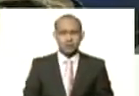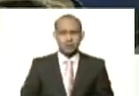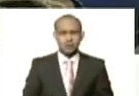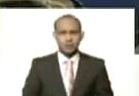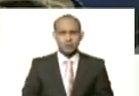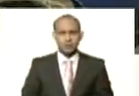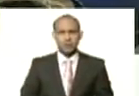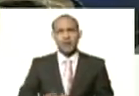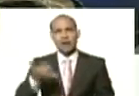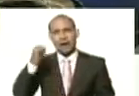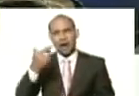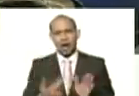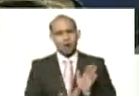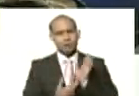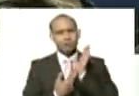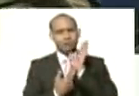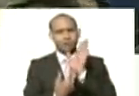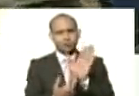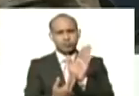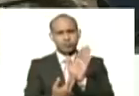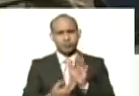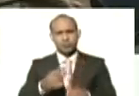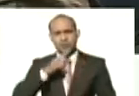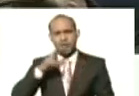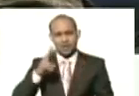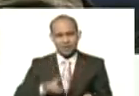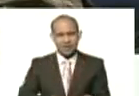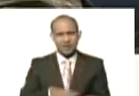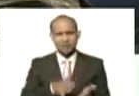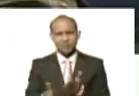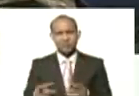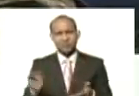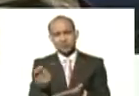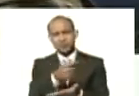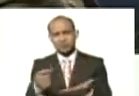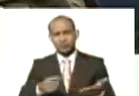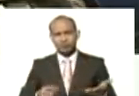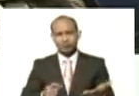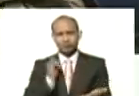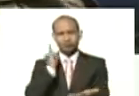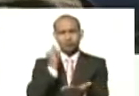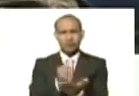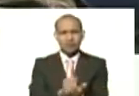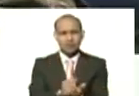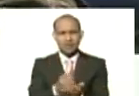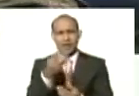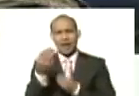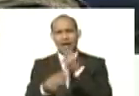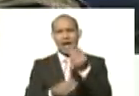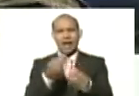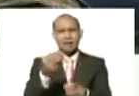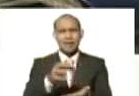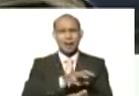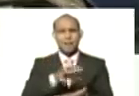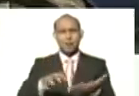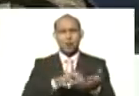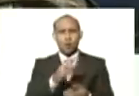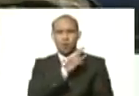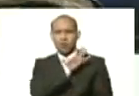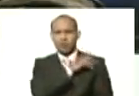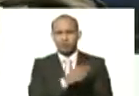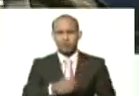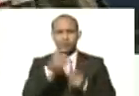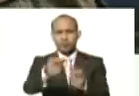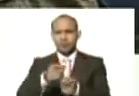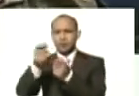Y hay que resaltar de verdad a los comandantes, porque en el diseño inicial de este ejercicio se le puso problemas a los comandantes.